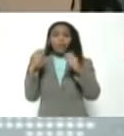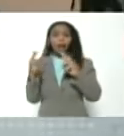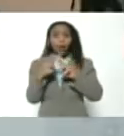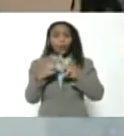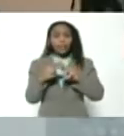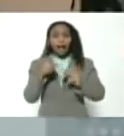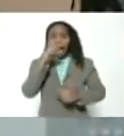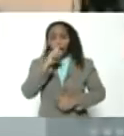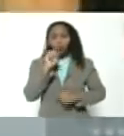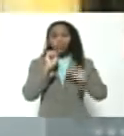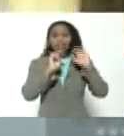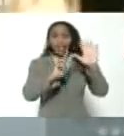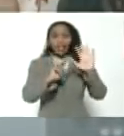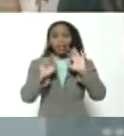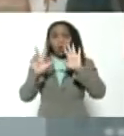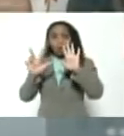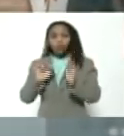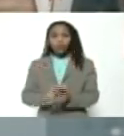78.